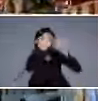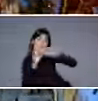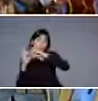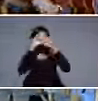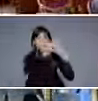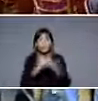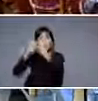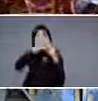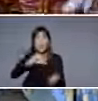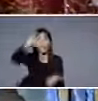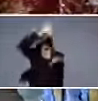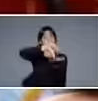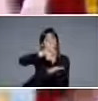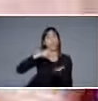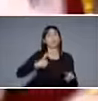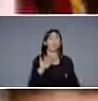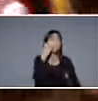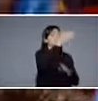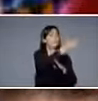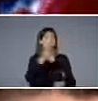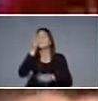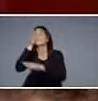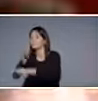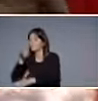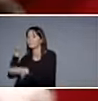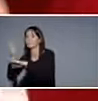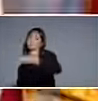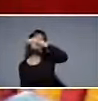a los delitos, que pare ya.